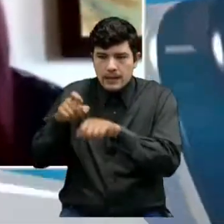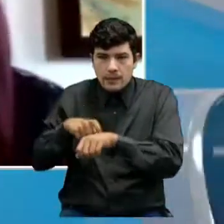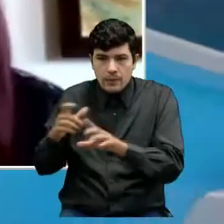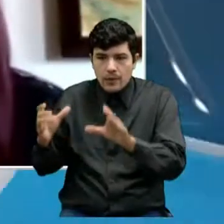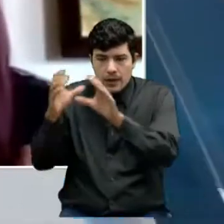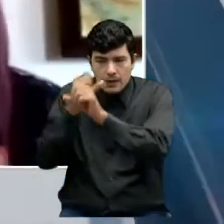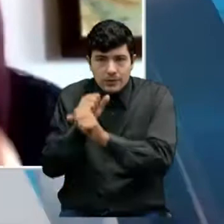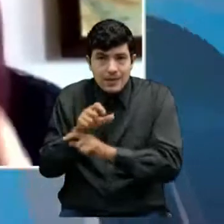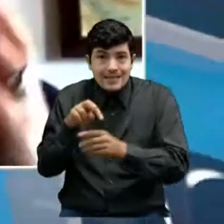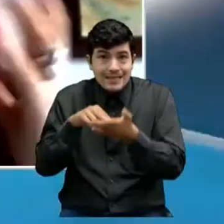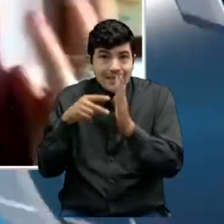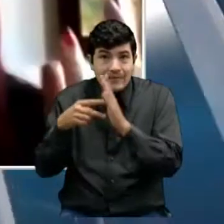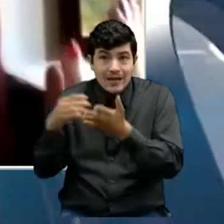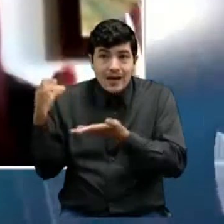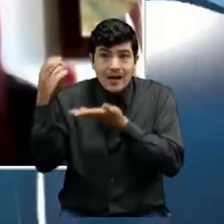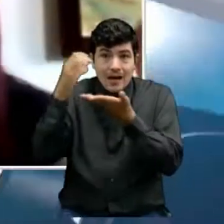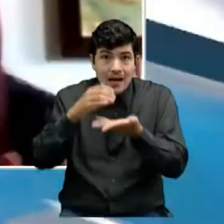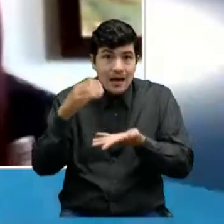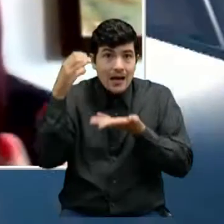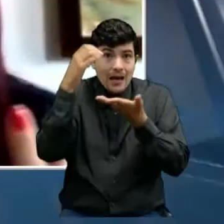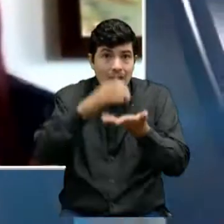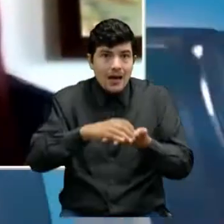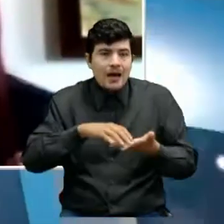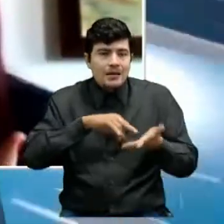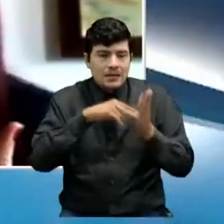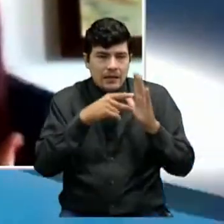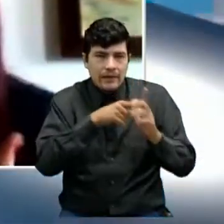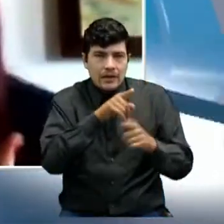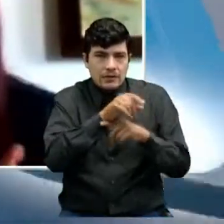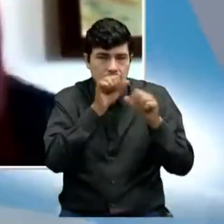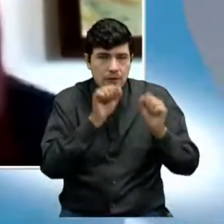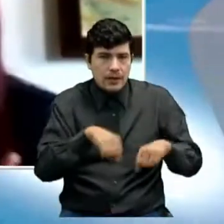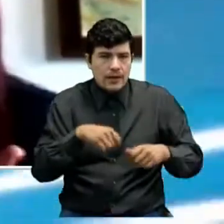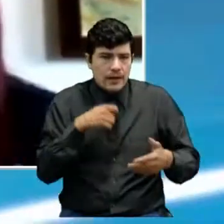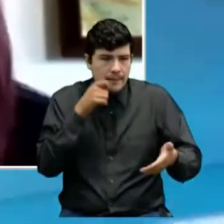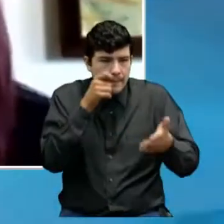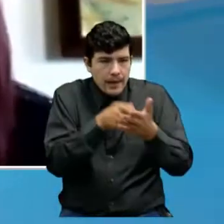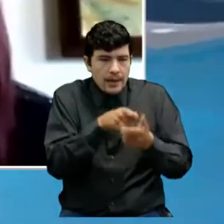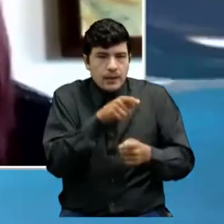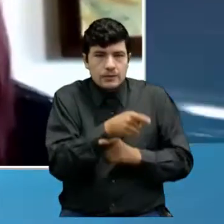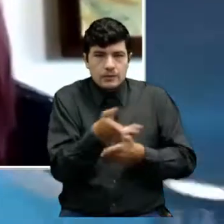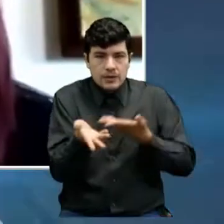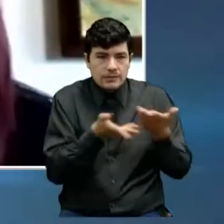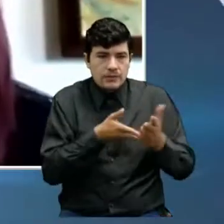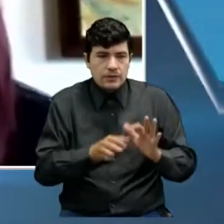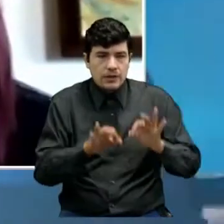significa salario hace base para liquidar nuestra prima de servicios.